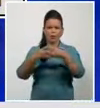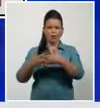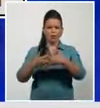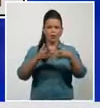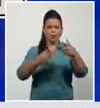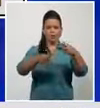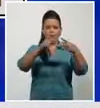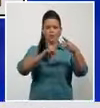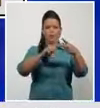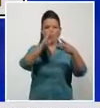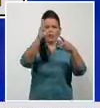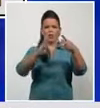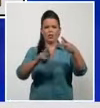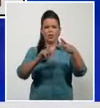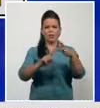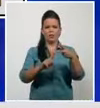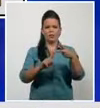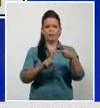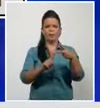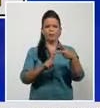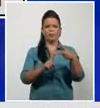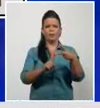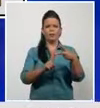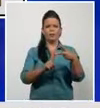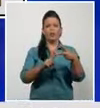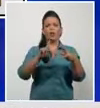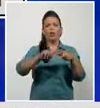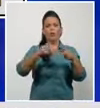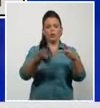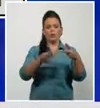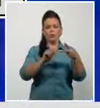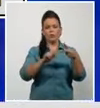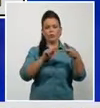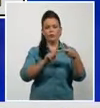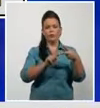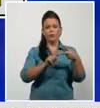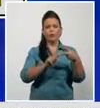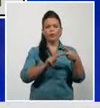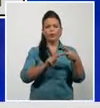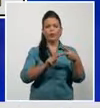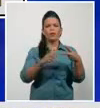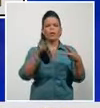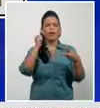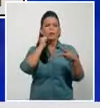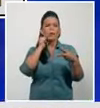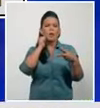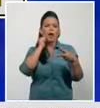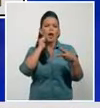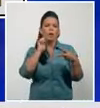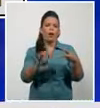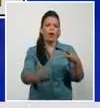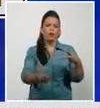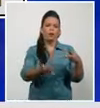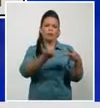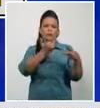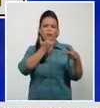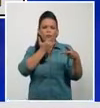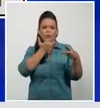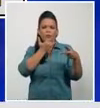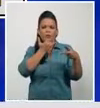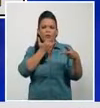Brasil, que es el país de la región de las Américas con una mayor afectación después de Estados